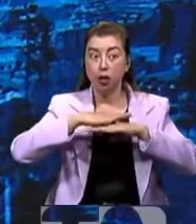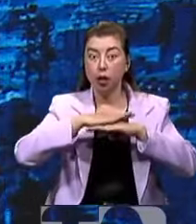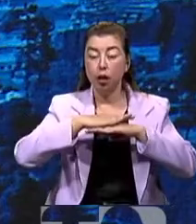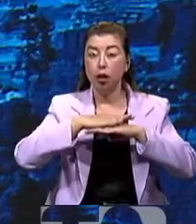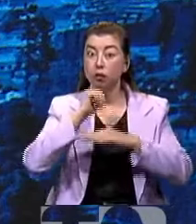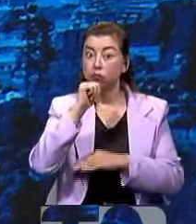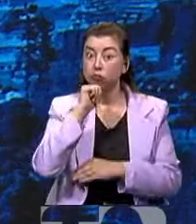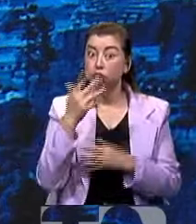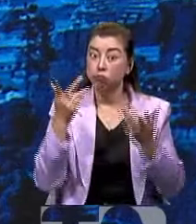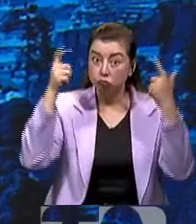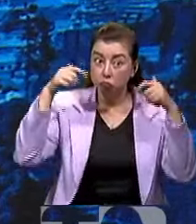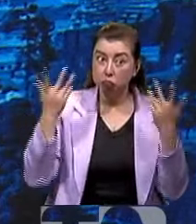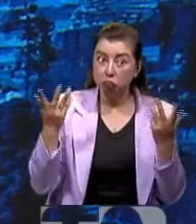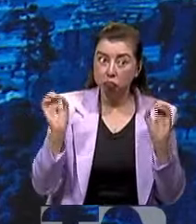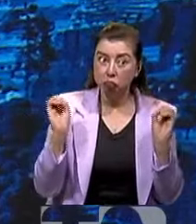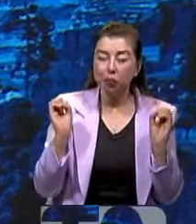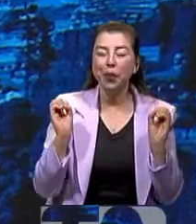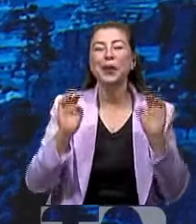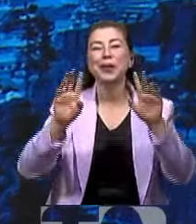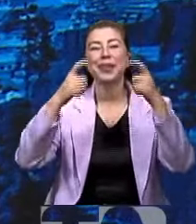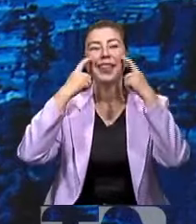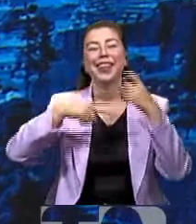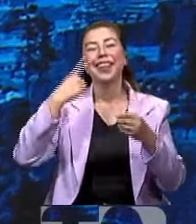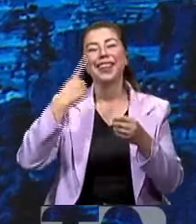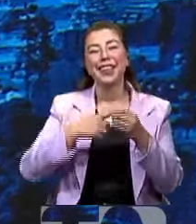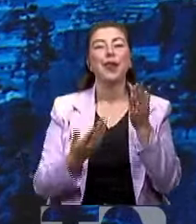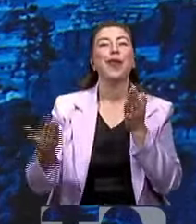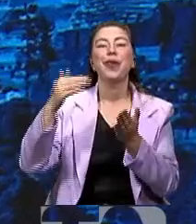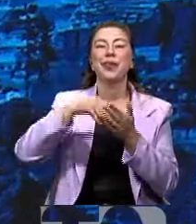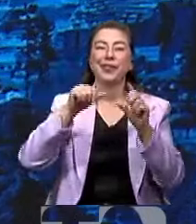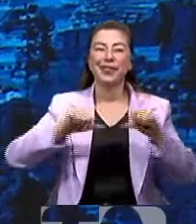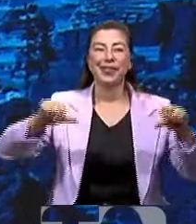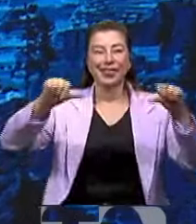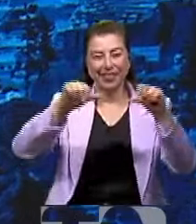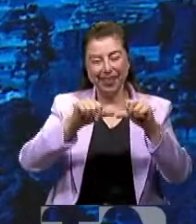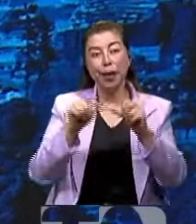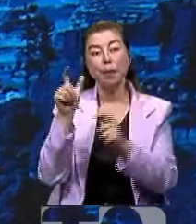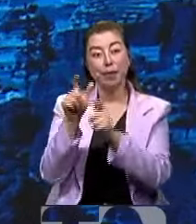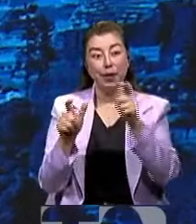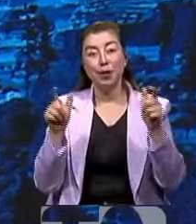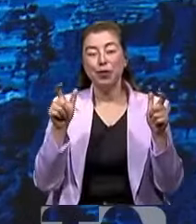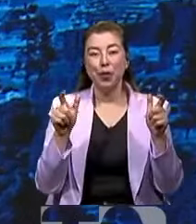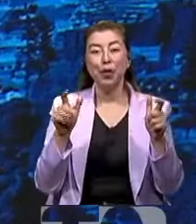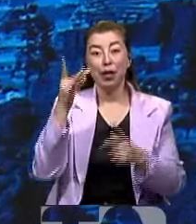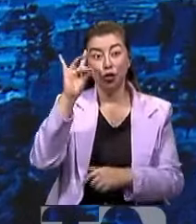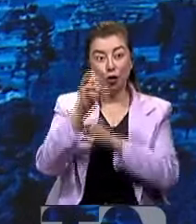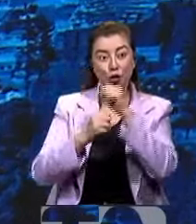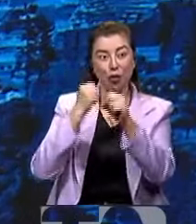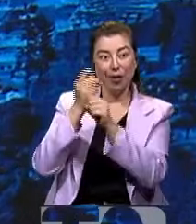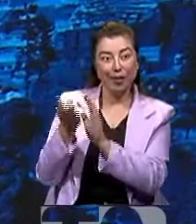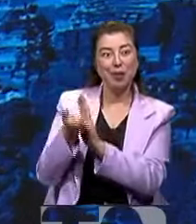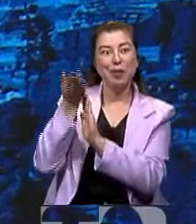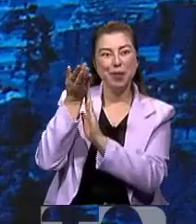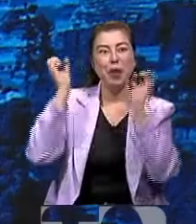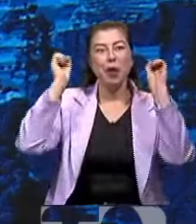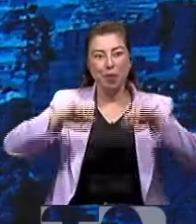Aula. Es un proyecto que lanzó el municipio para justamente las personas mayores de 18 años que puedan ser bachilleres en 15